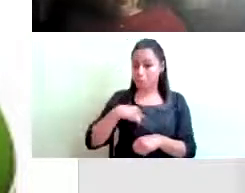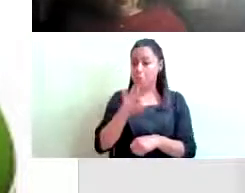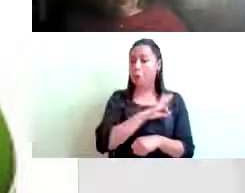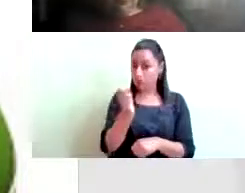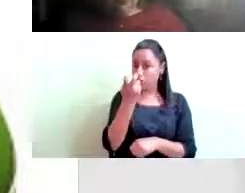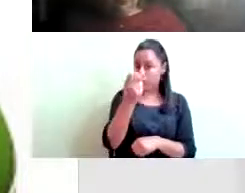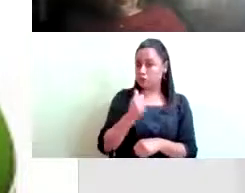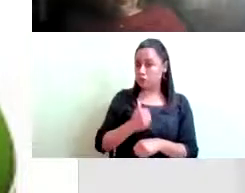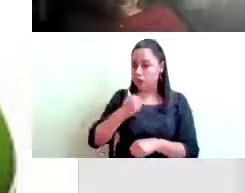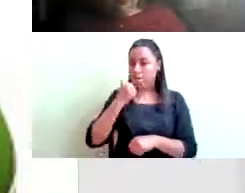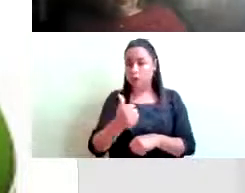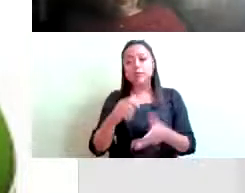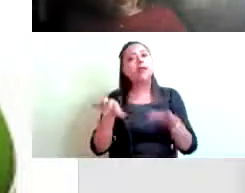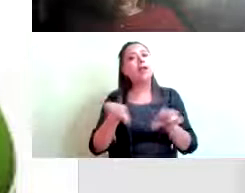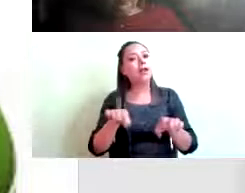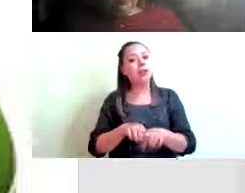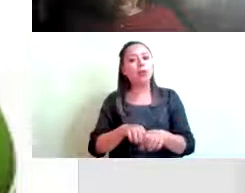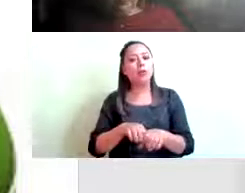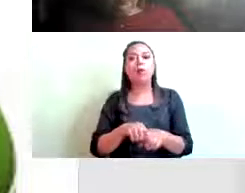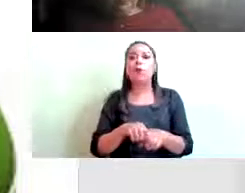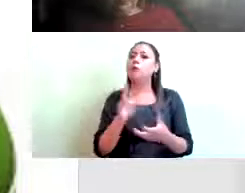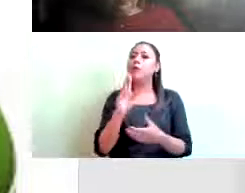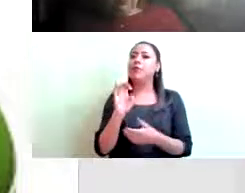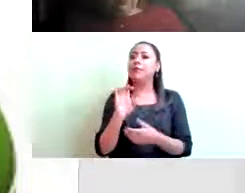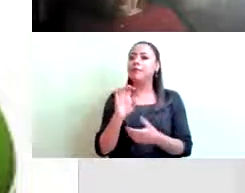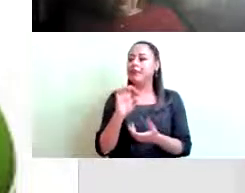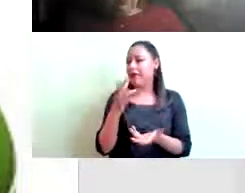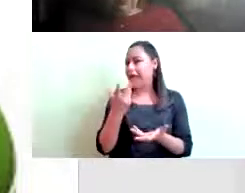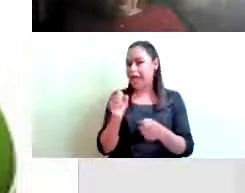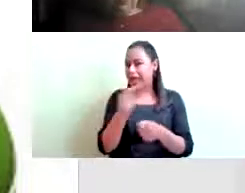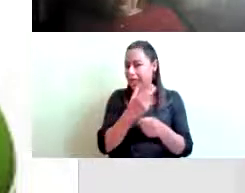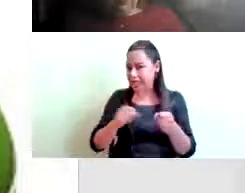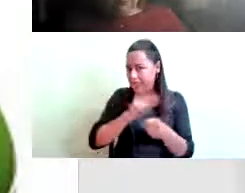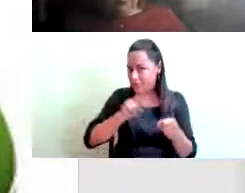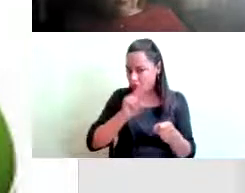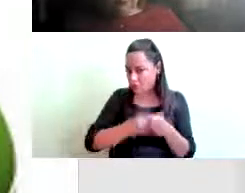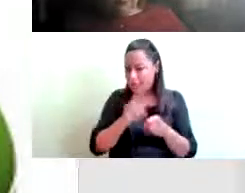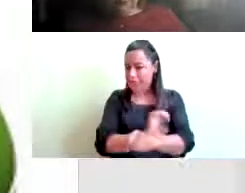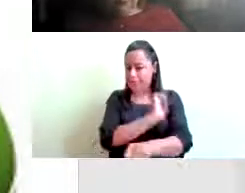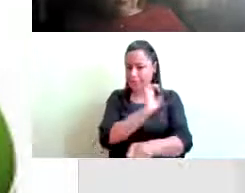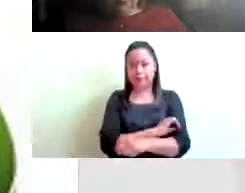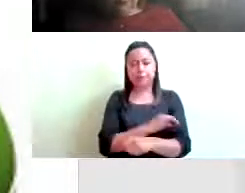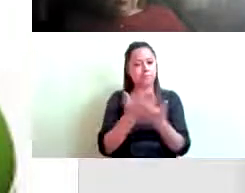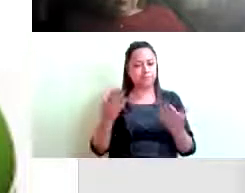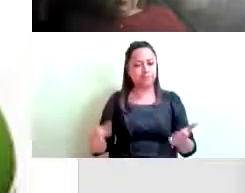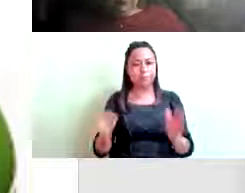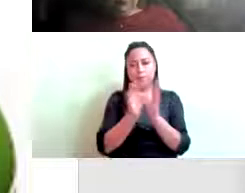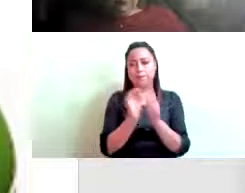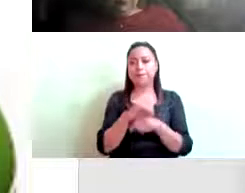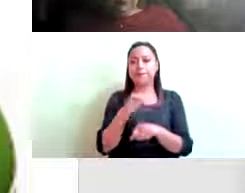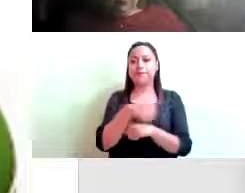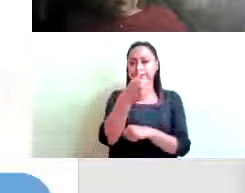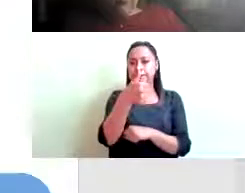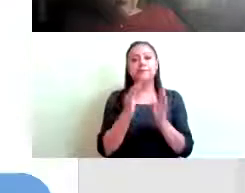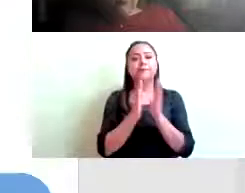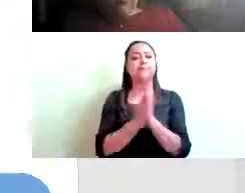aprovechable como recurso energético. Si nos vamos al punto 6, por favor.